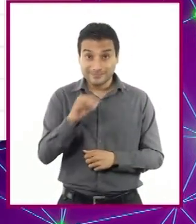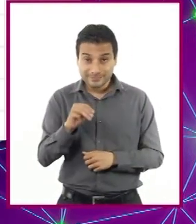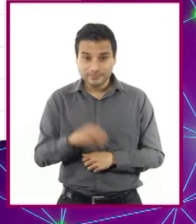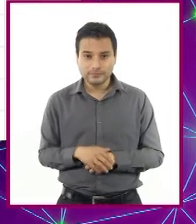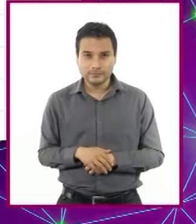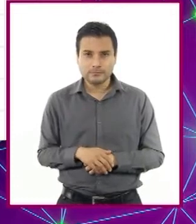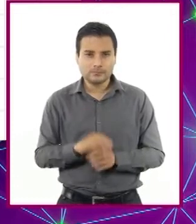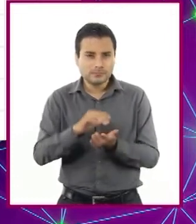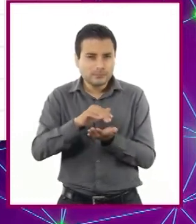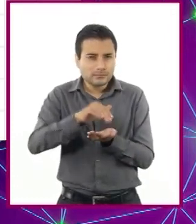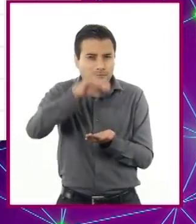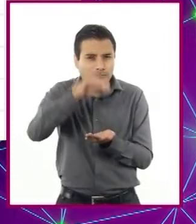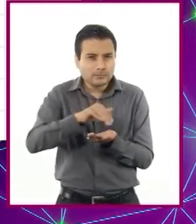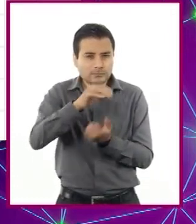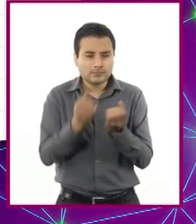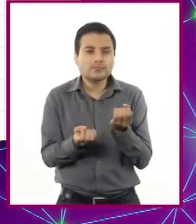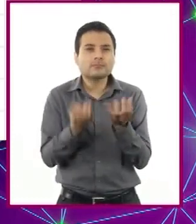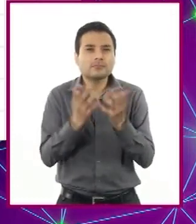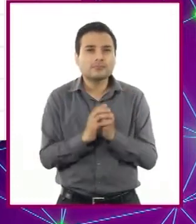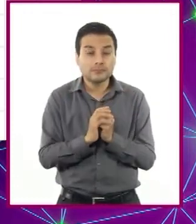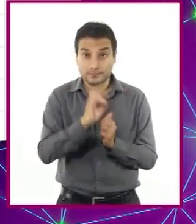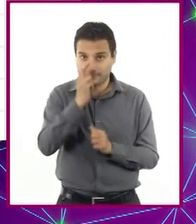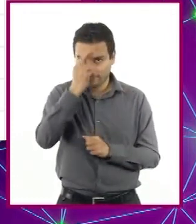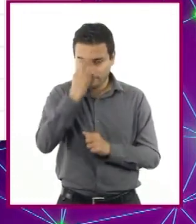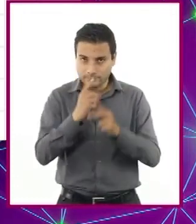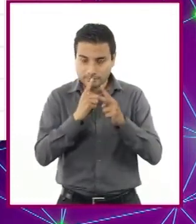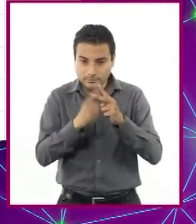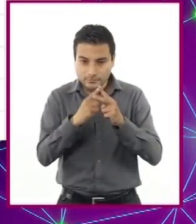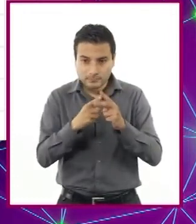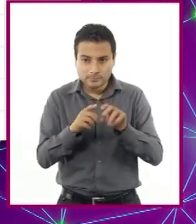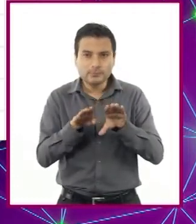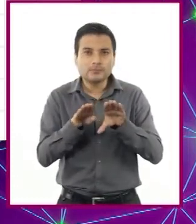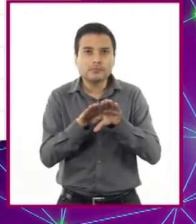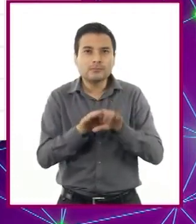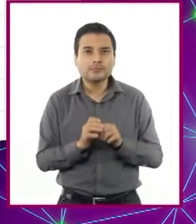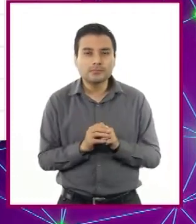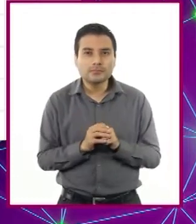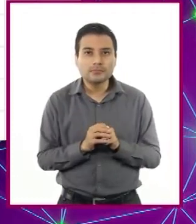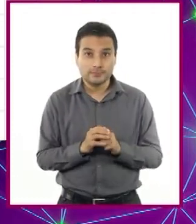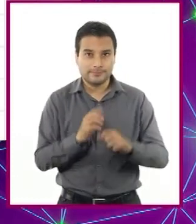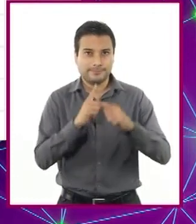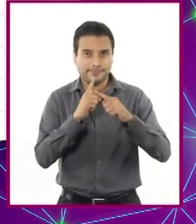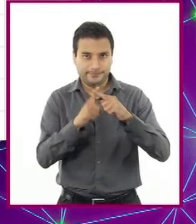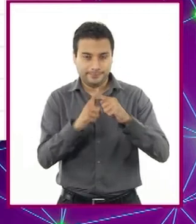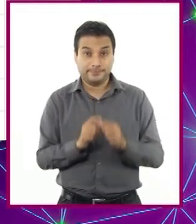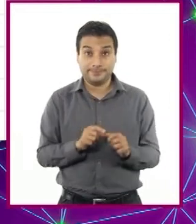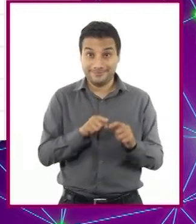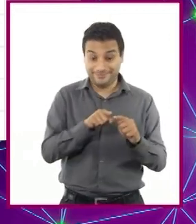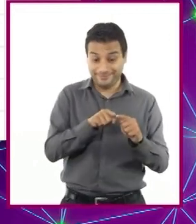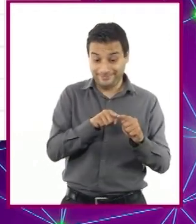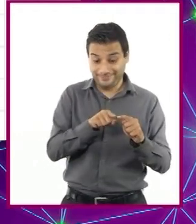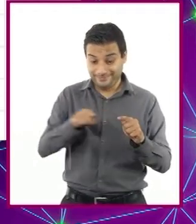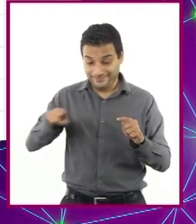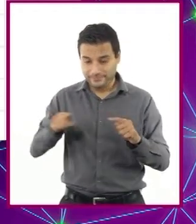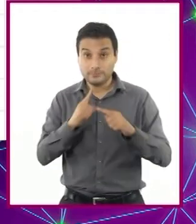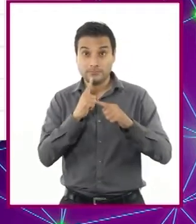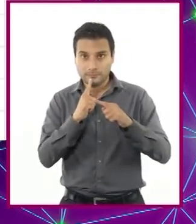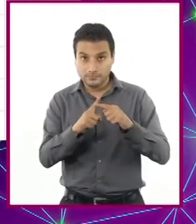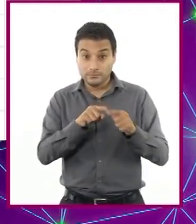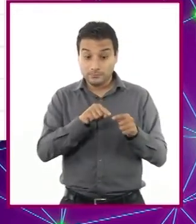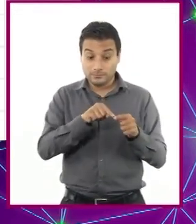tiene? Recuerda que para calcular el volumen del cubo, se multiplica su largo por su ancho por su